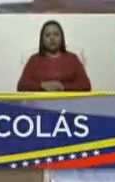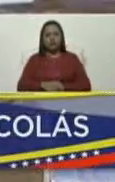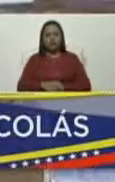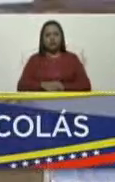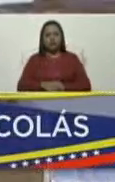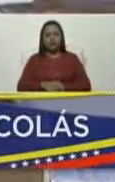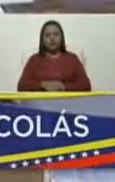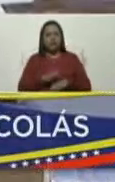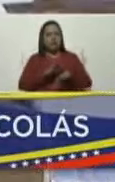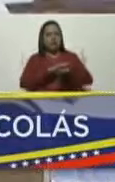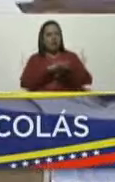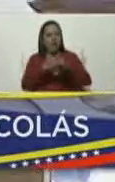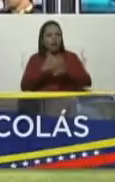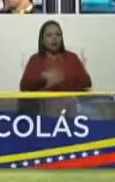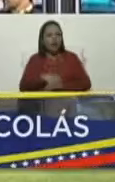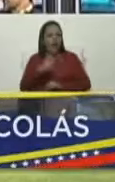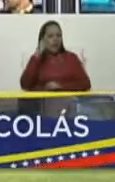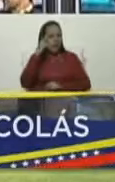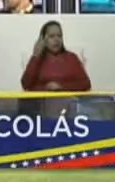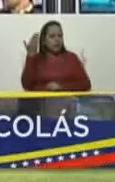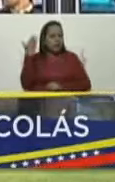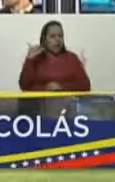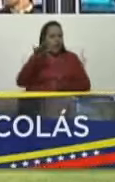Porque en estos días evaluando,